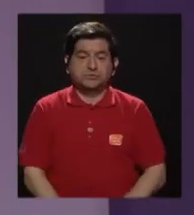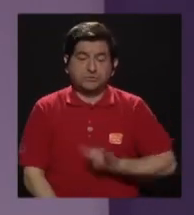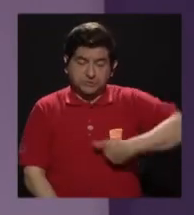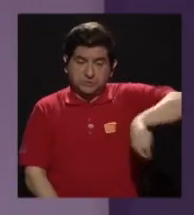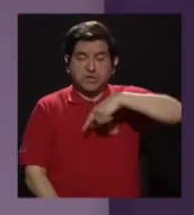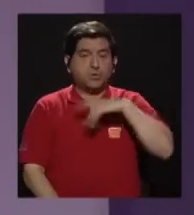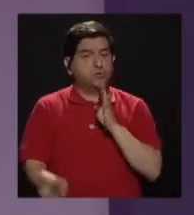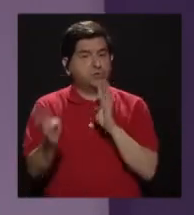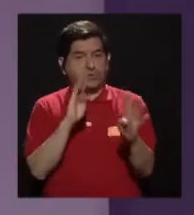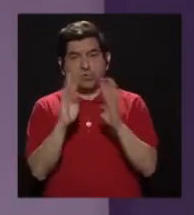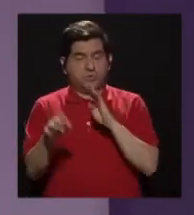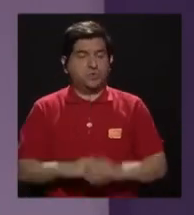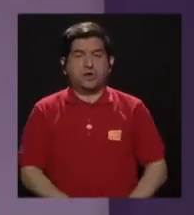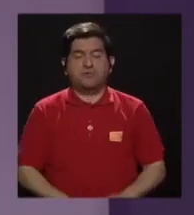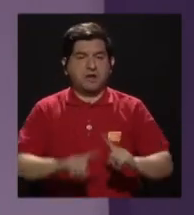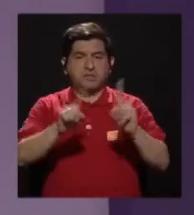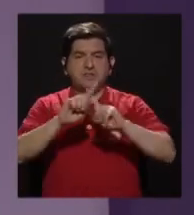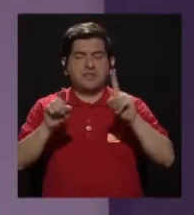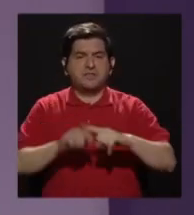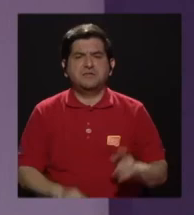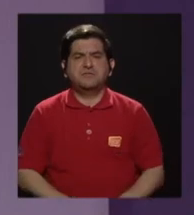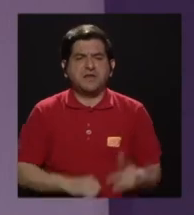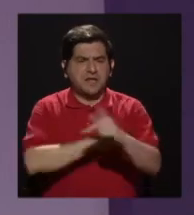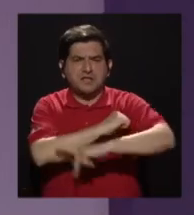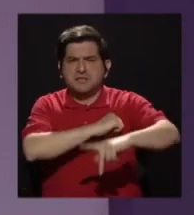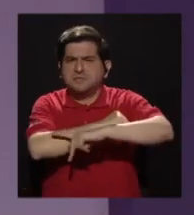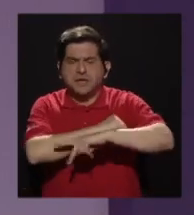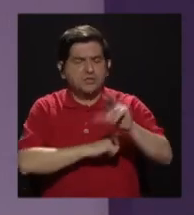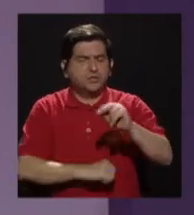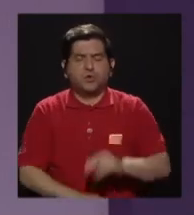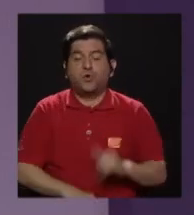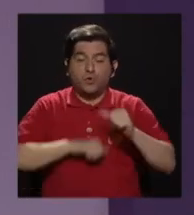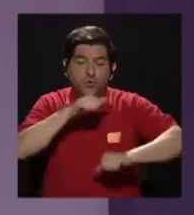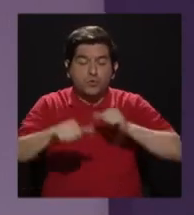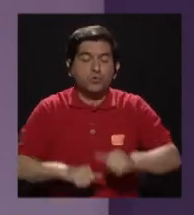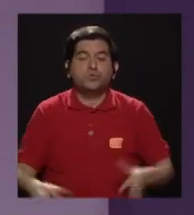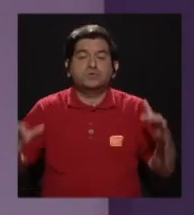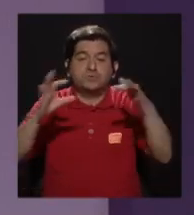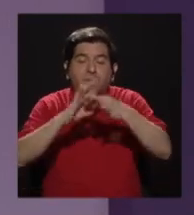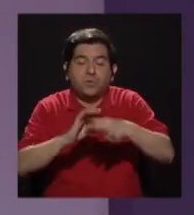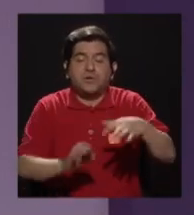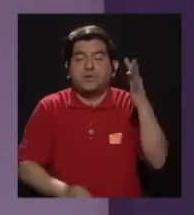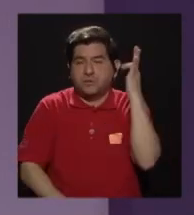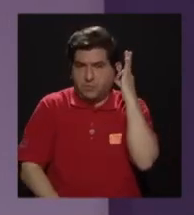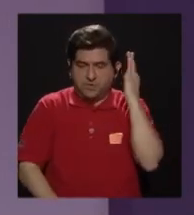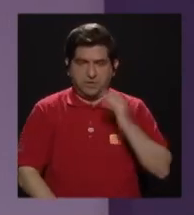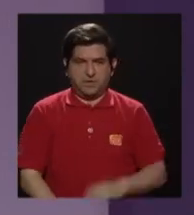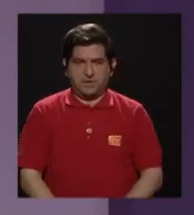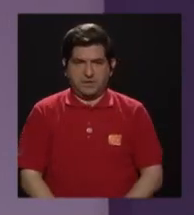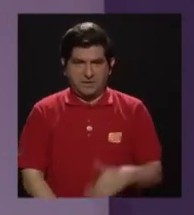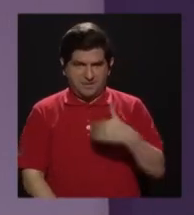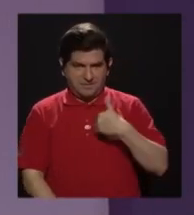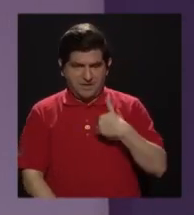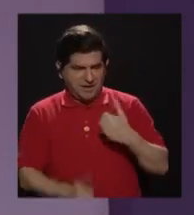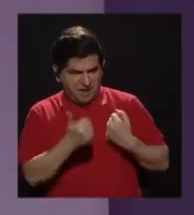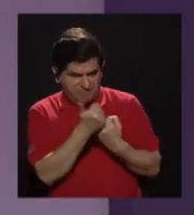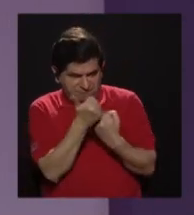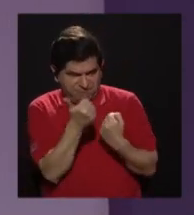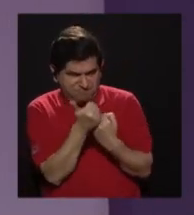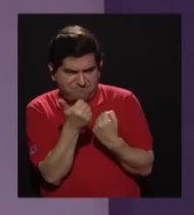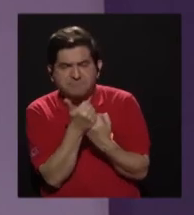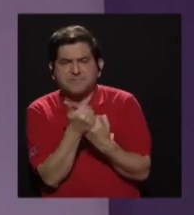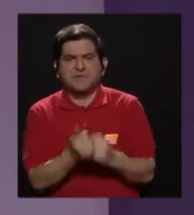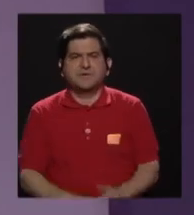nosotros no hablamos de nacionalidades, porque sentimos que son luchas de mujeres, porque cuando se ha tenido que ir a apoyar